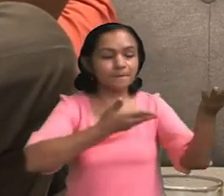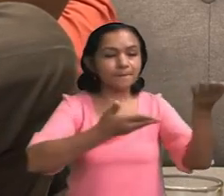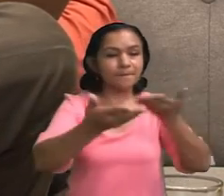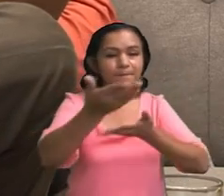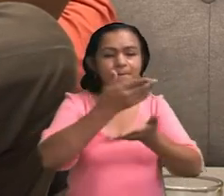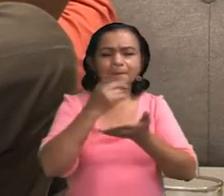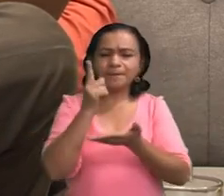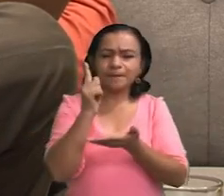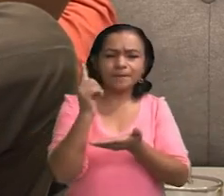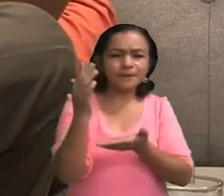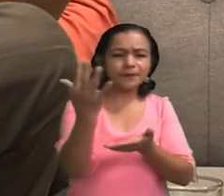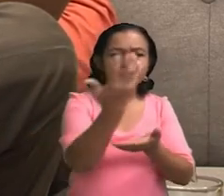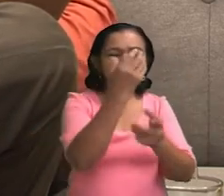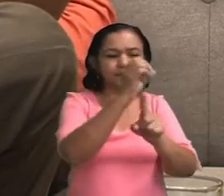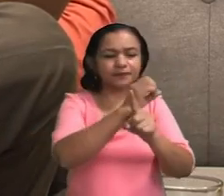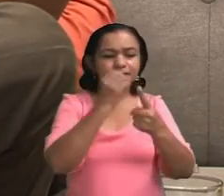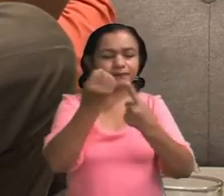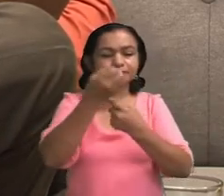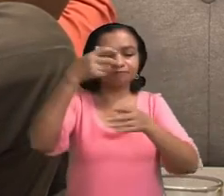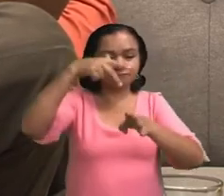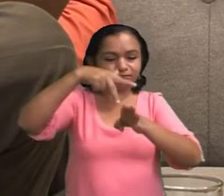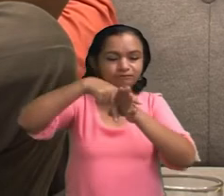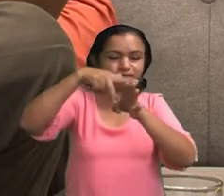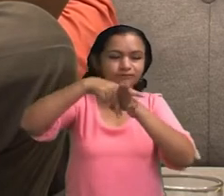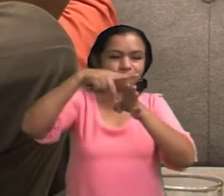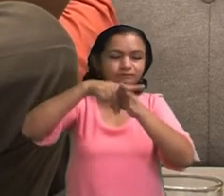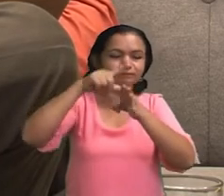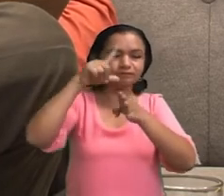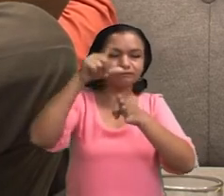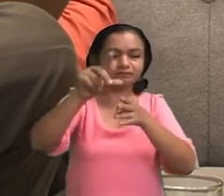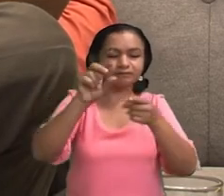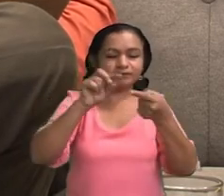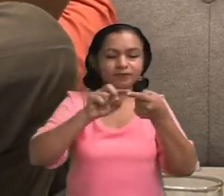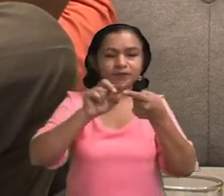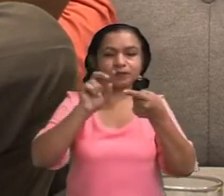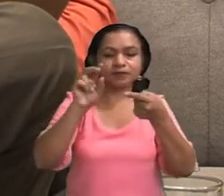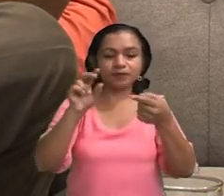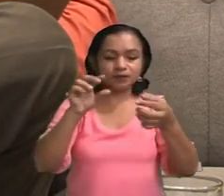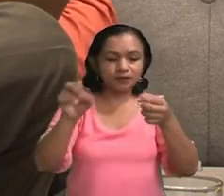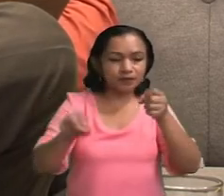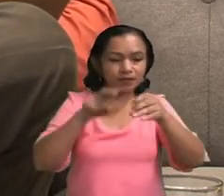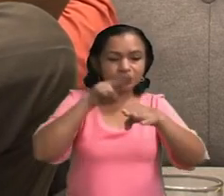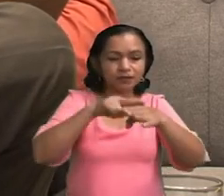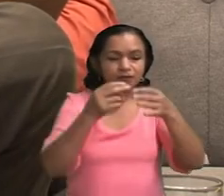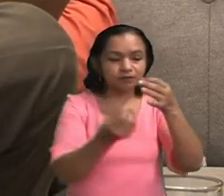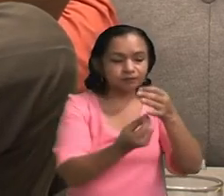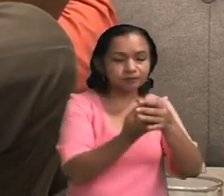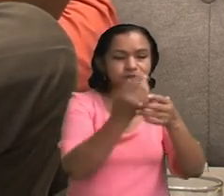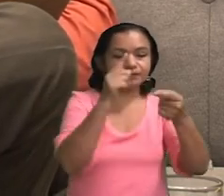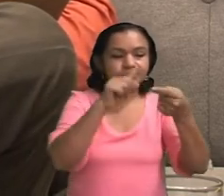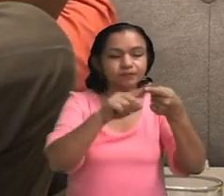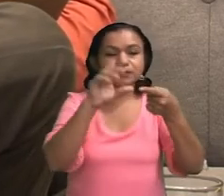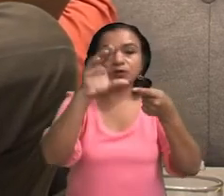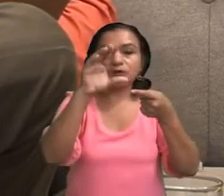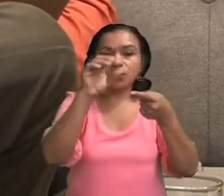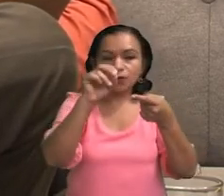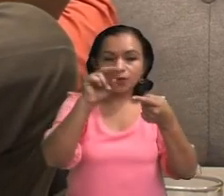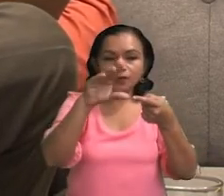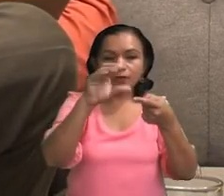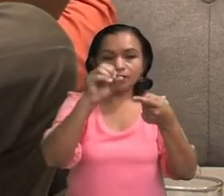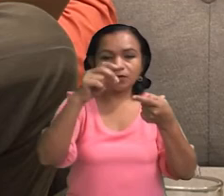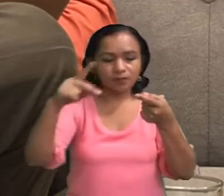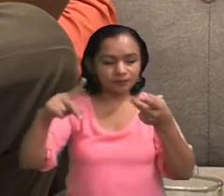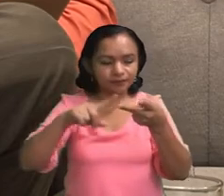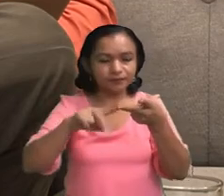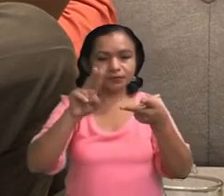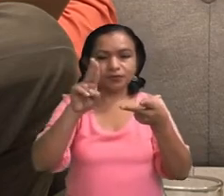los gremios, ¿verdad?, campesinos. Estaba la Unión Nacional de Agricultores, UNAC, estaba la CONACOP, estaba